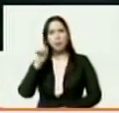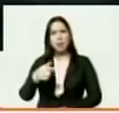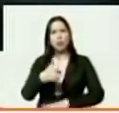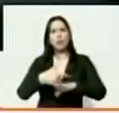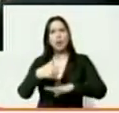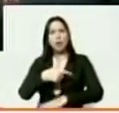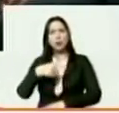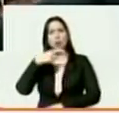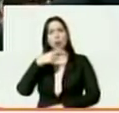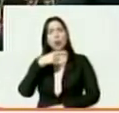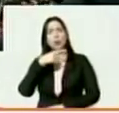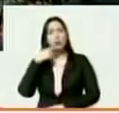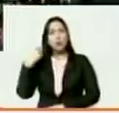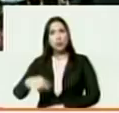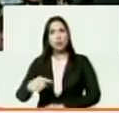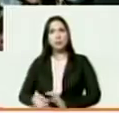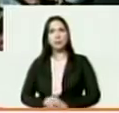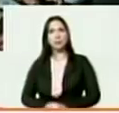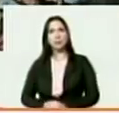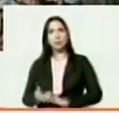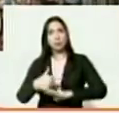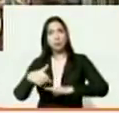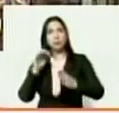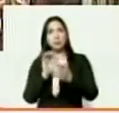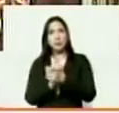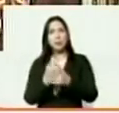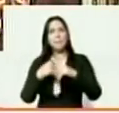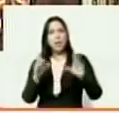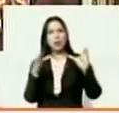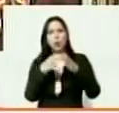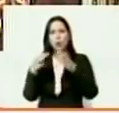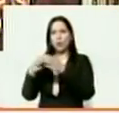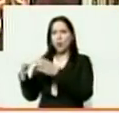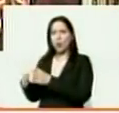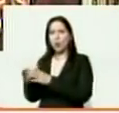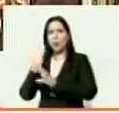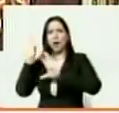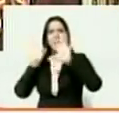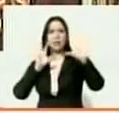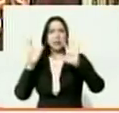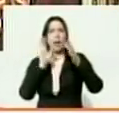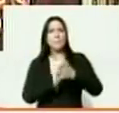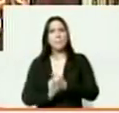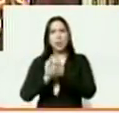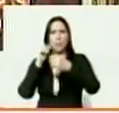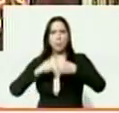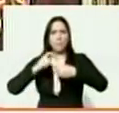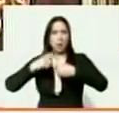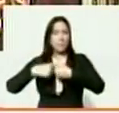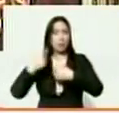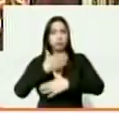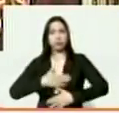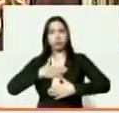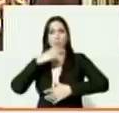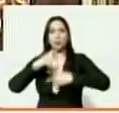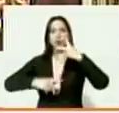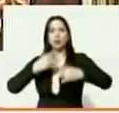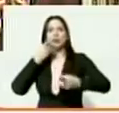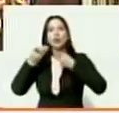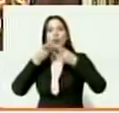Rusia, a gobiernos amigos, para que se conforme un grupo de países amigos que favorezca el proceso de